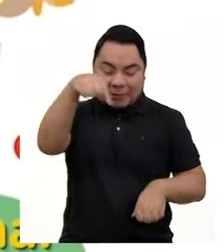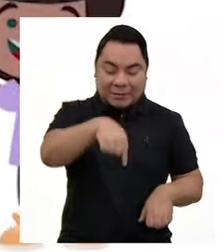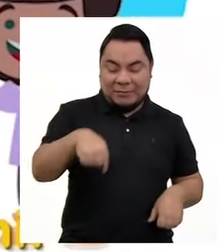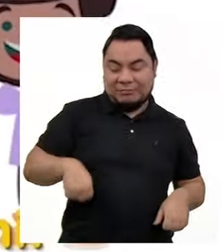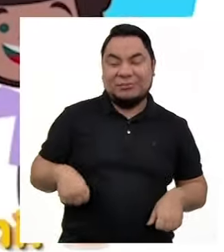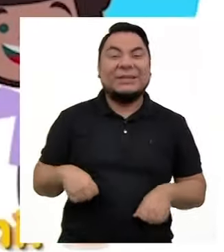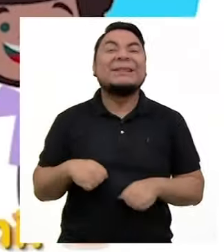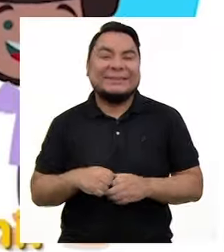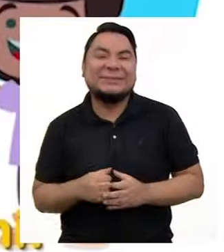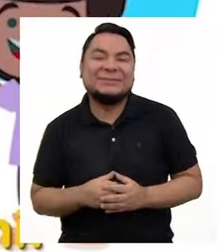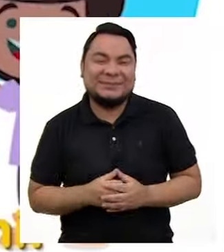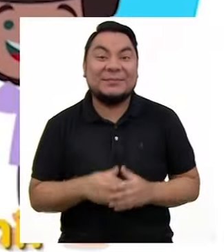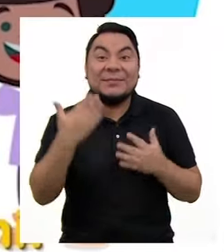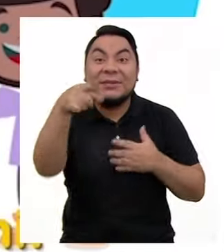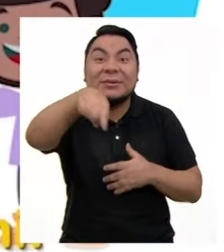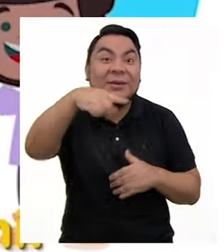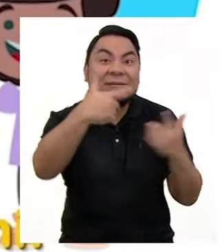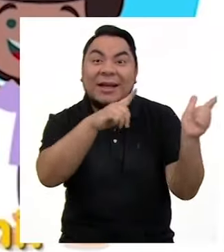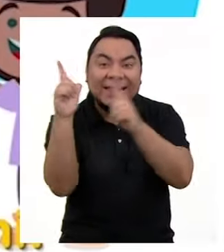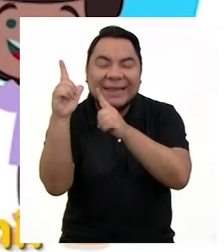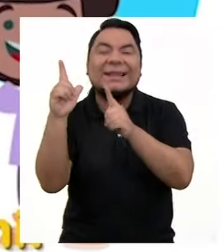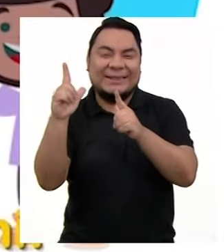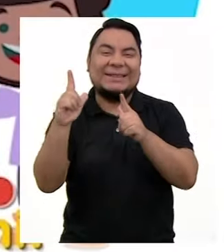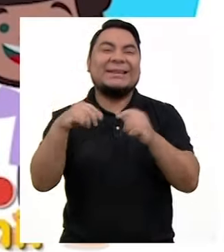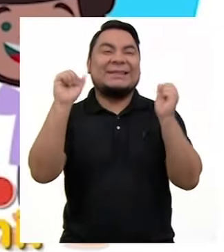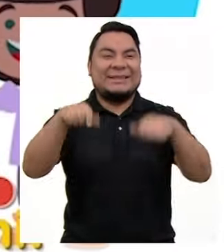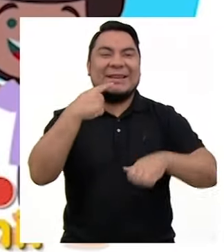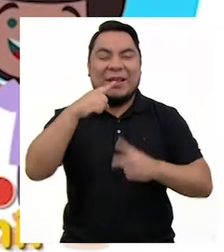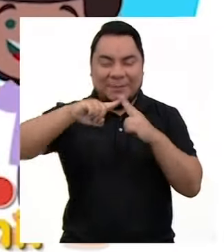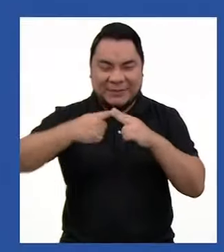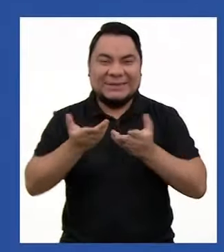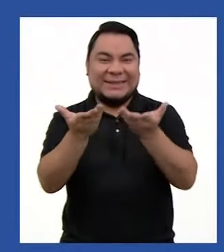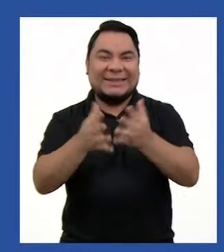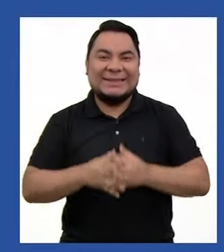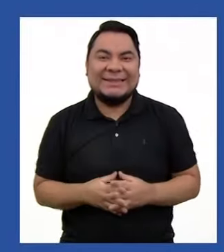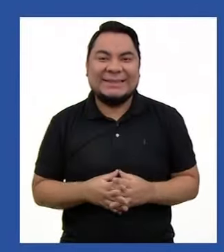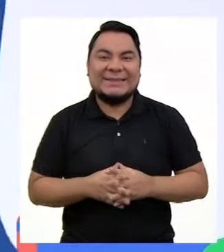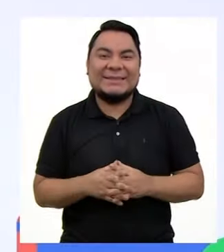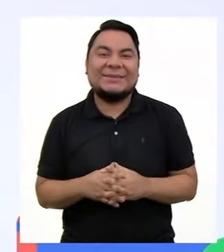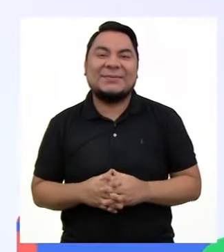orar. ¿Están listos? ¡Nanka Mami!